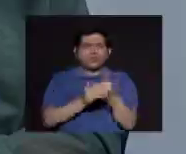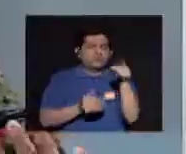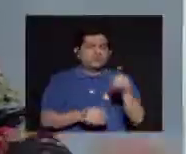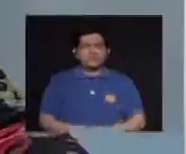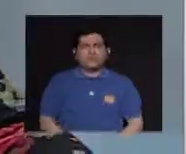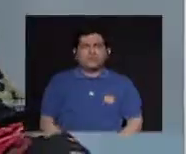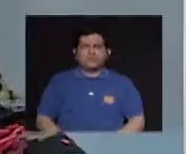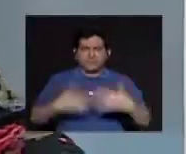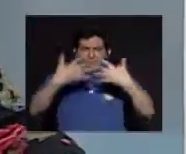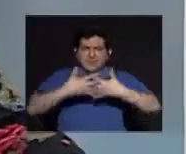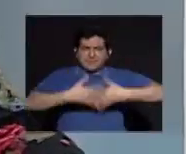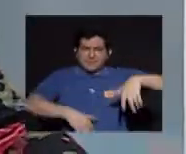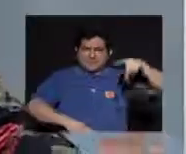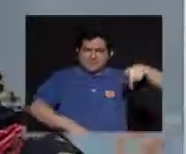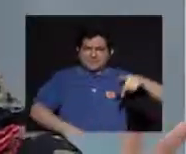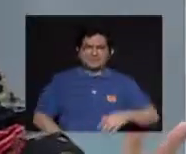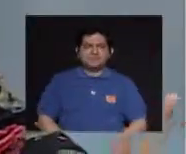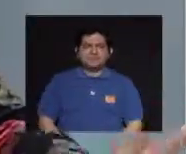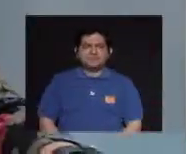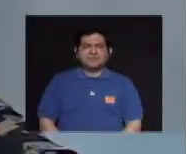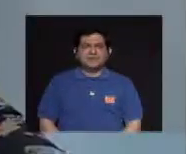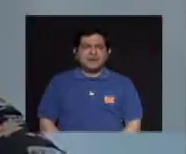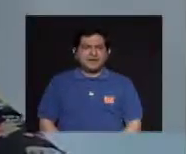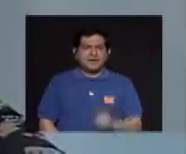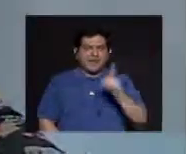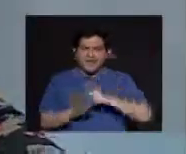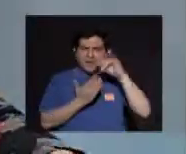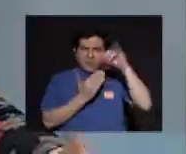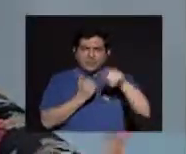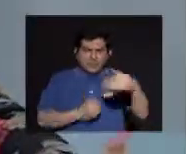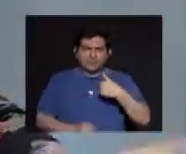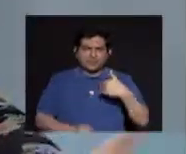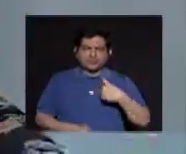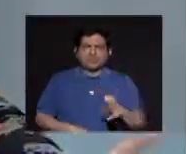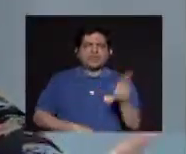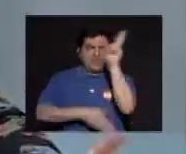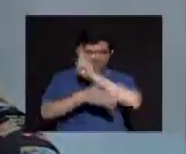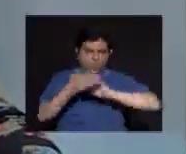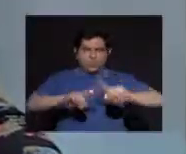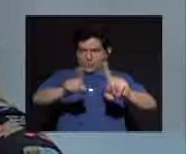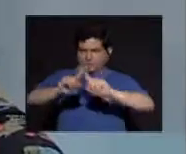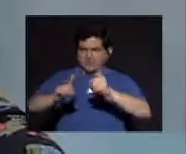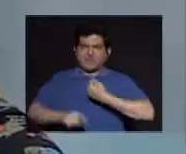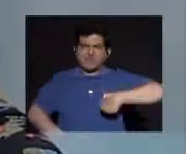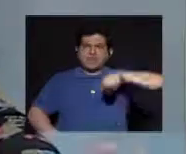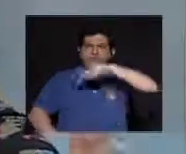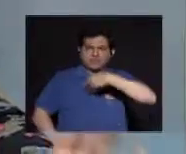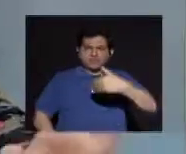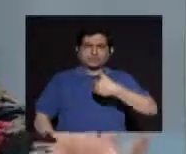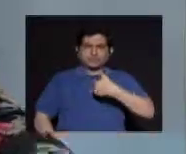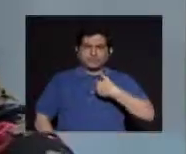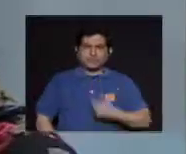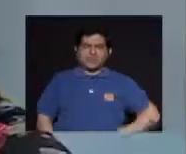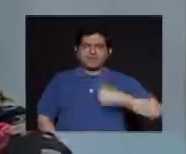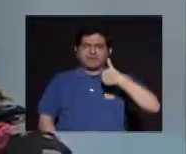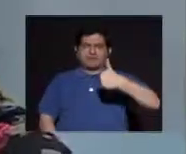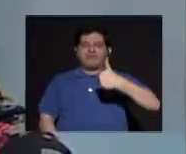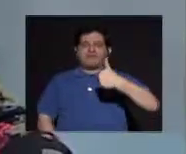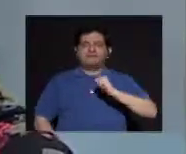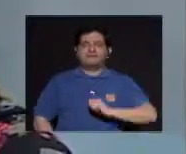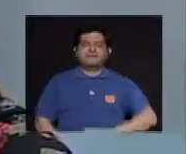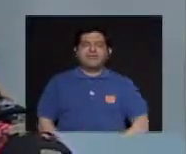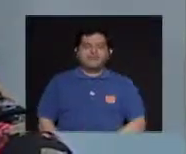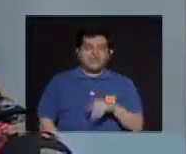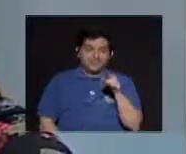llenamos un camión con todo lo de Panavision, que era un proyecto que ellos tenían con universidades y a nosotros nos